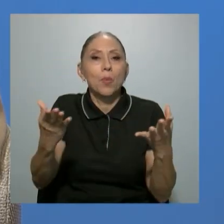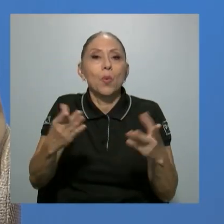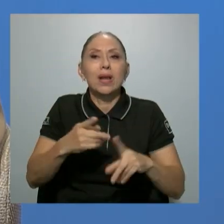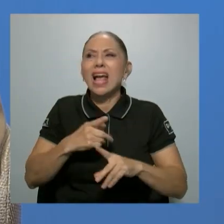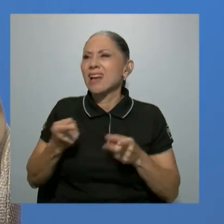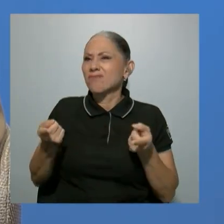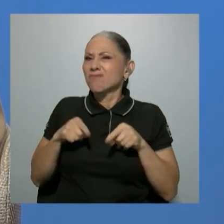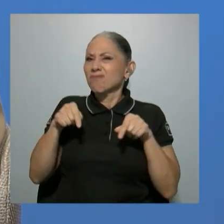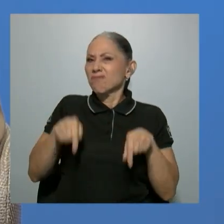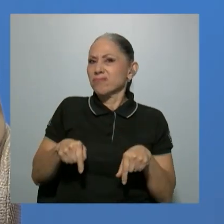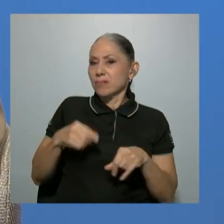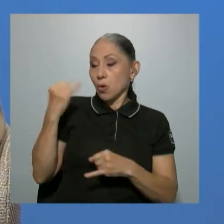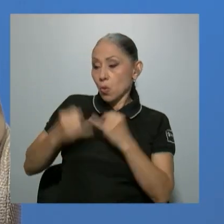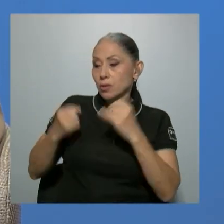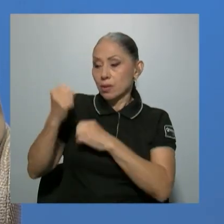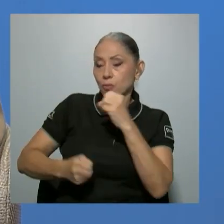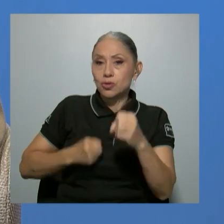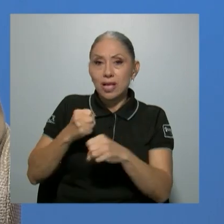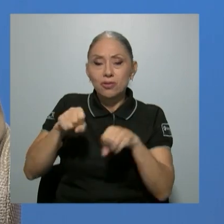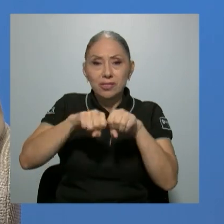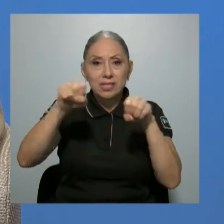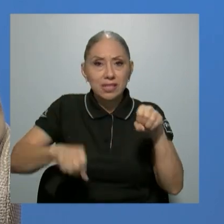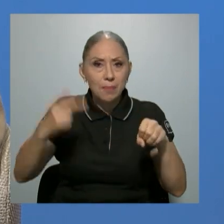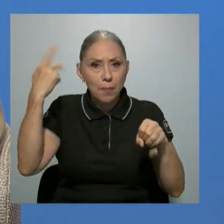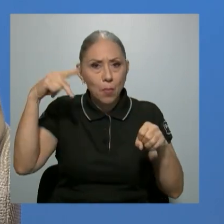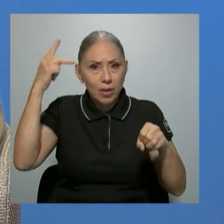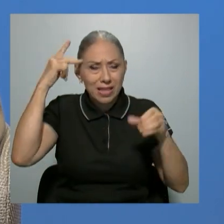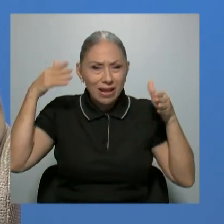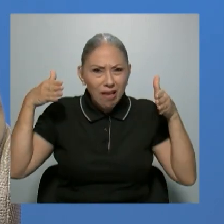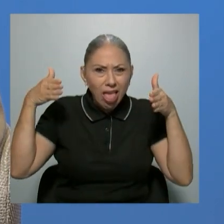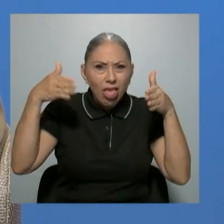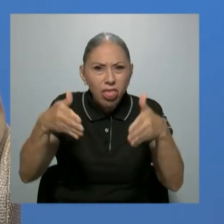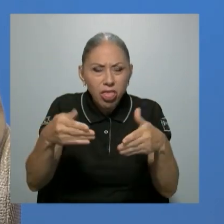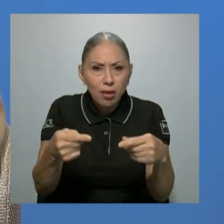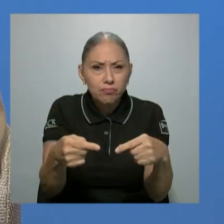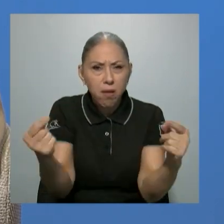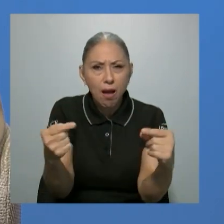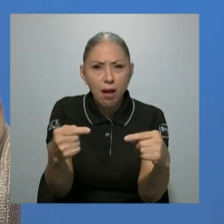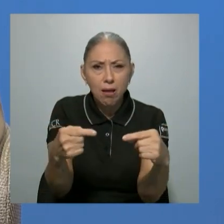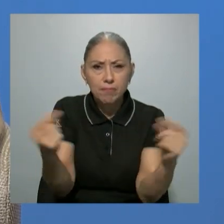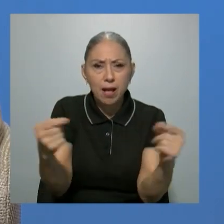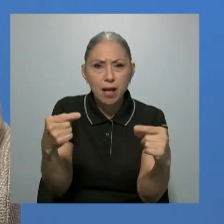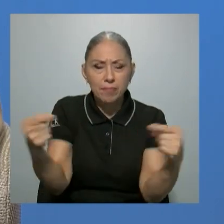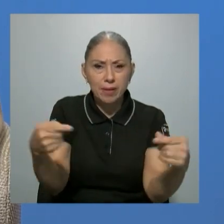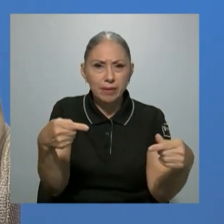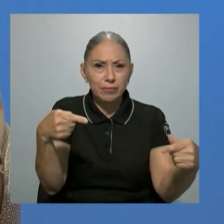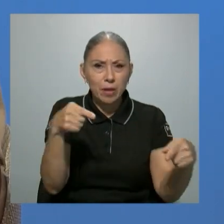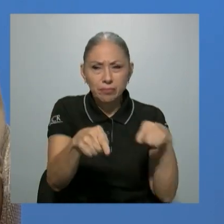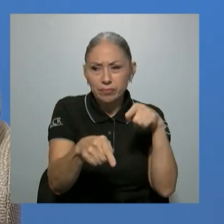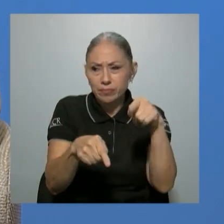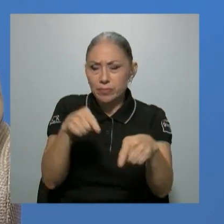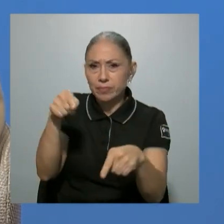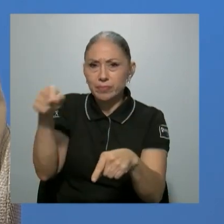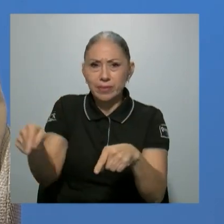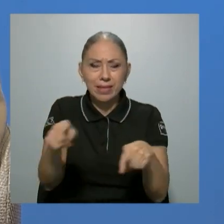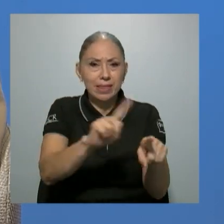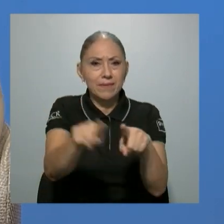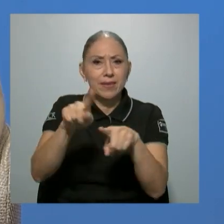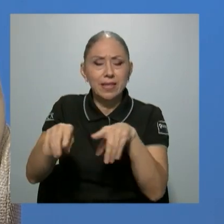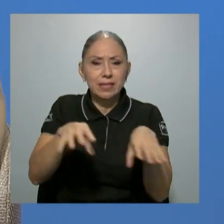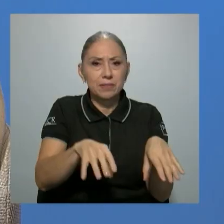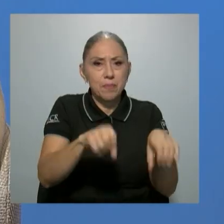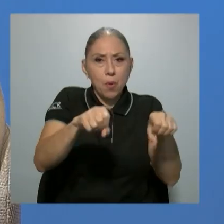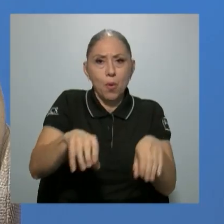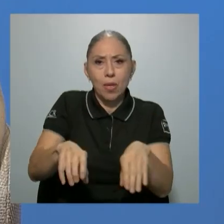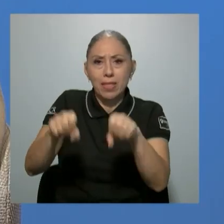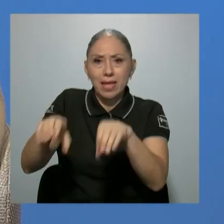un sistema político enfrascado en conflictos y ataques entre poderes. Esos ataques generalmente